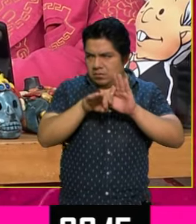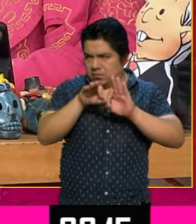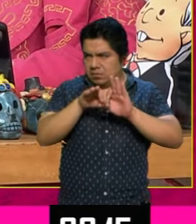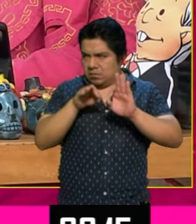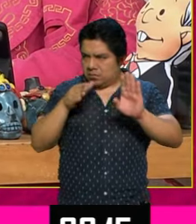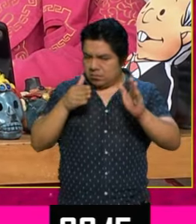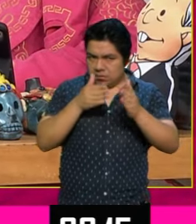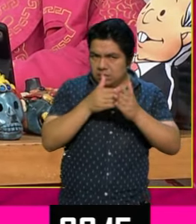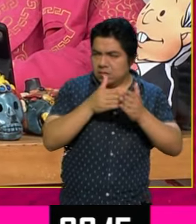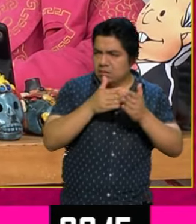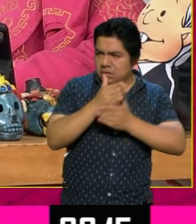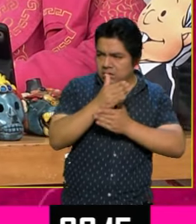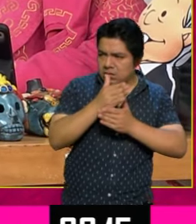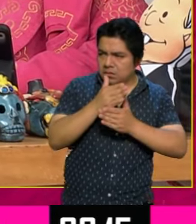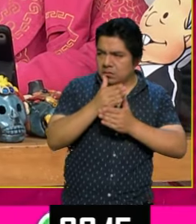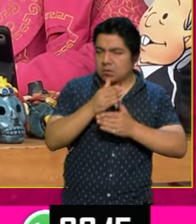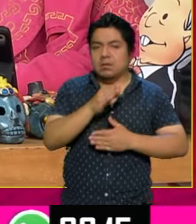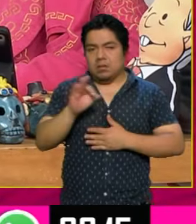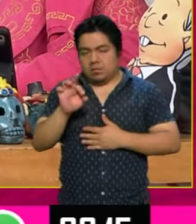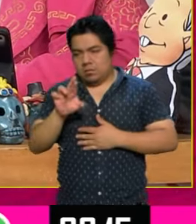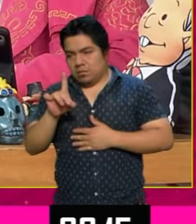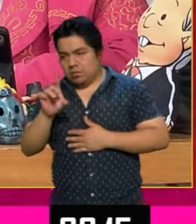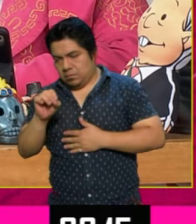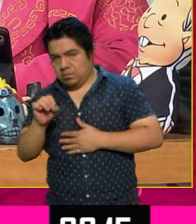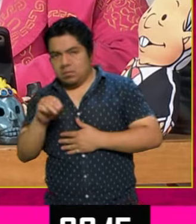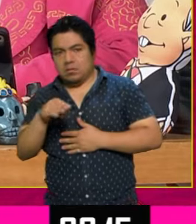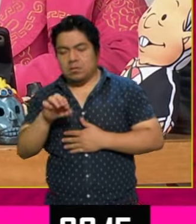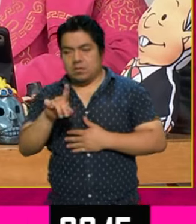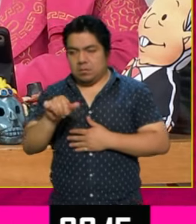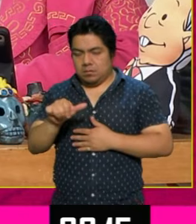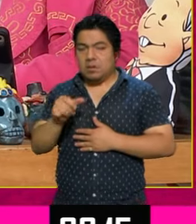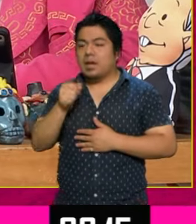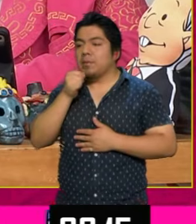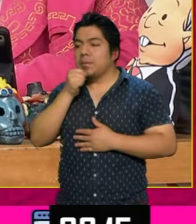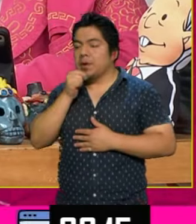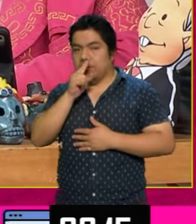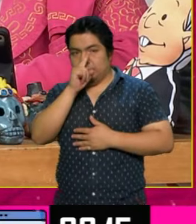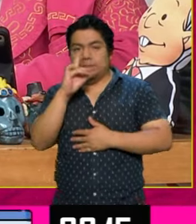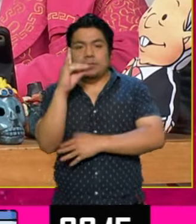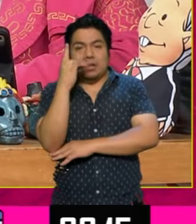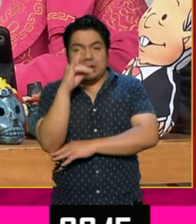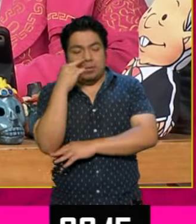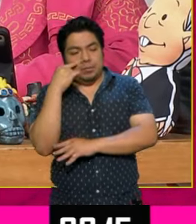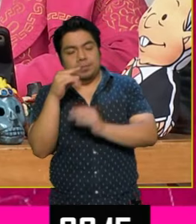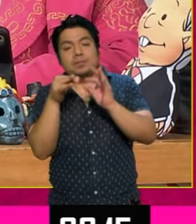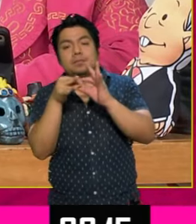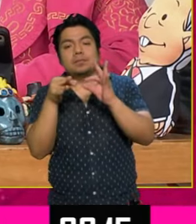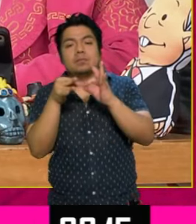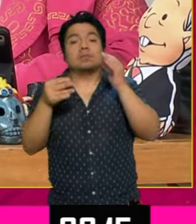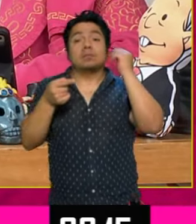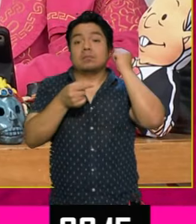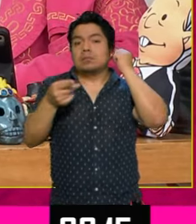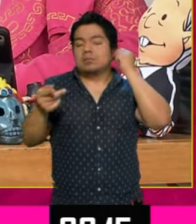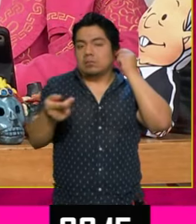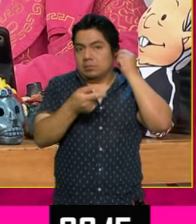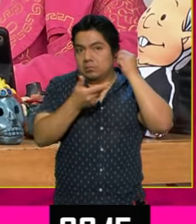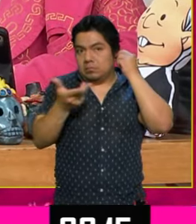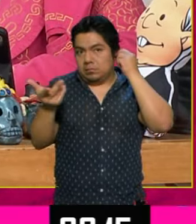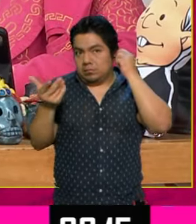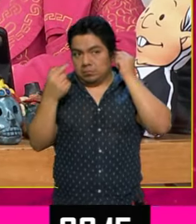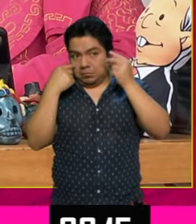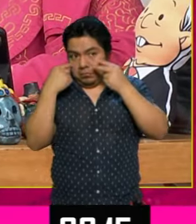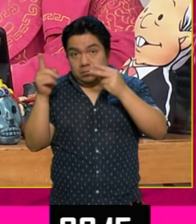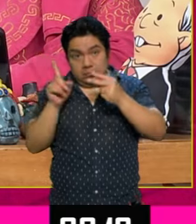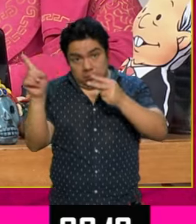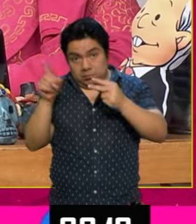qué vamos quieren? A ver. Bueno, vamos con Fernando. Vamos con Fernando Molina, gran periodista allá en Bolivia, que nos cuenta pues qué sucedió visto